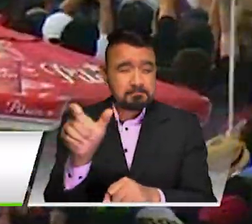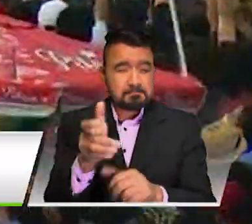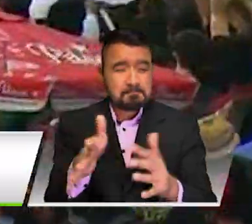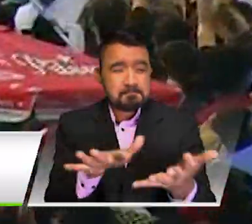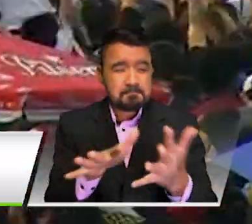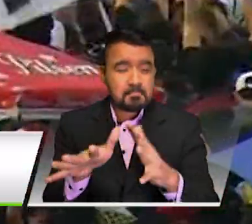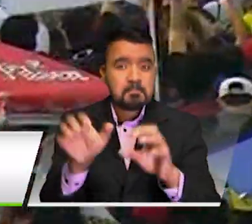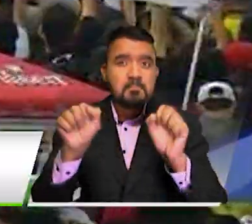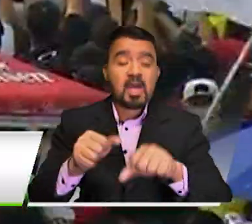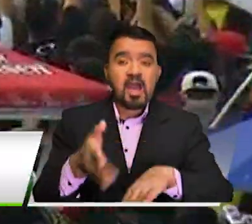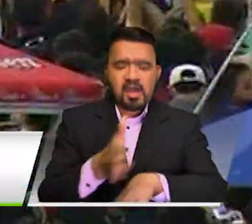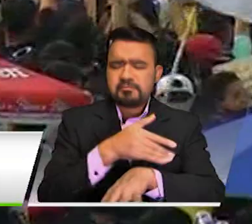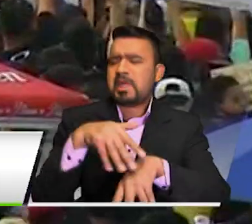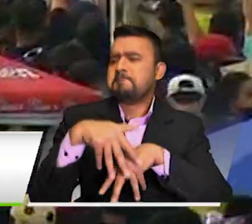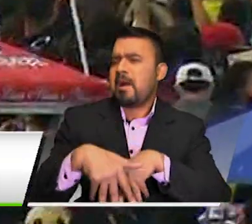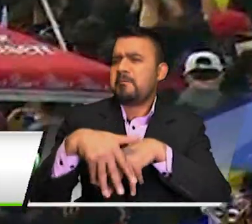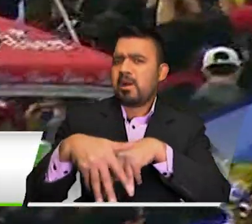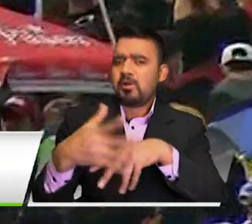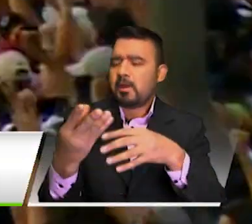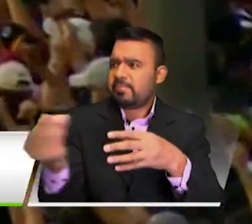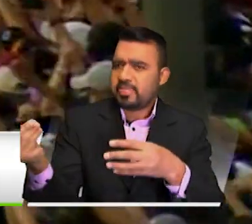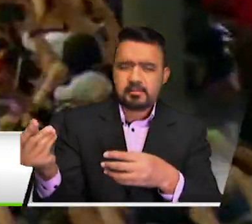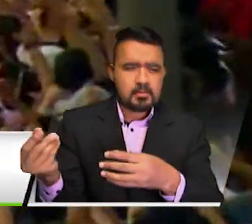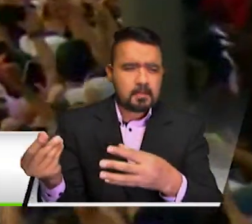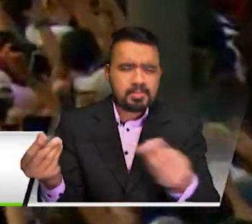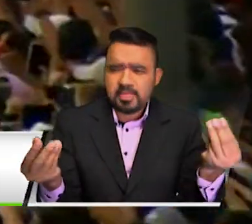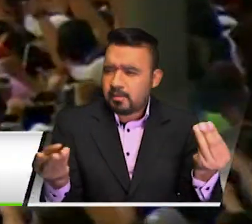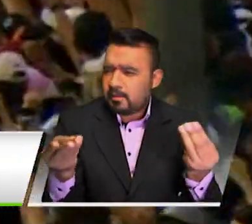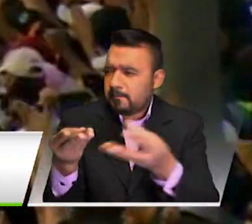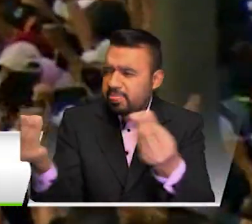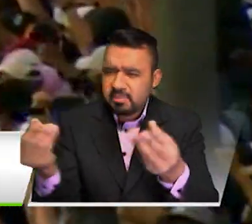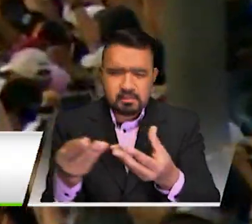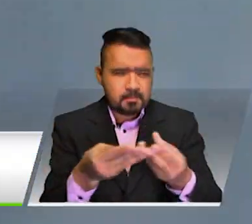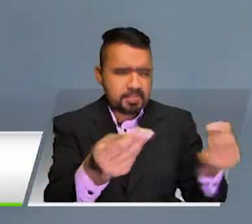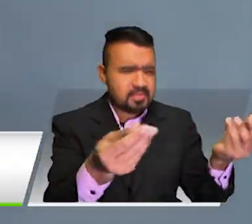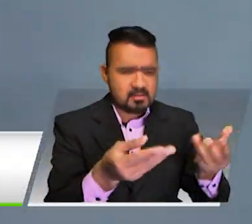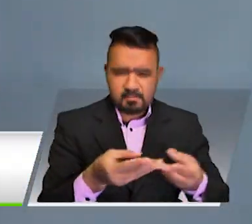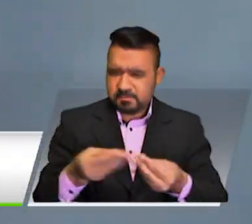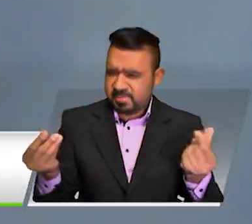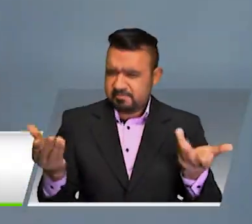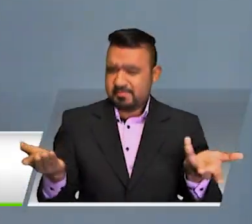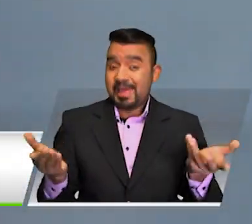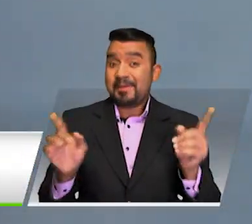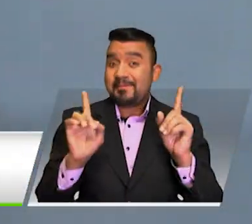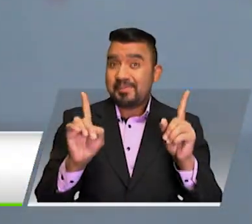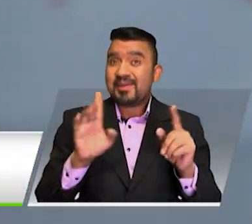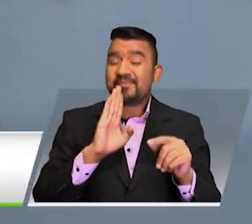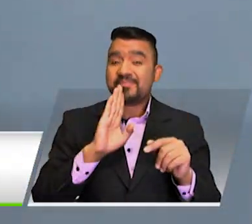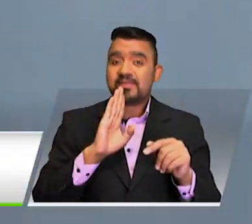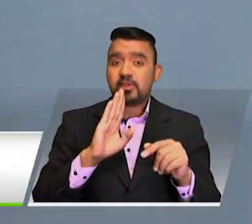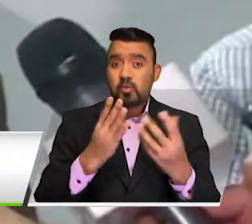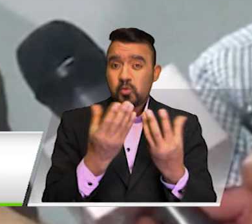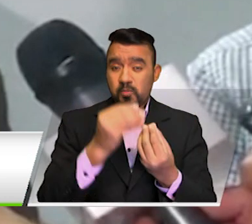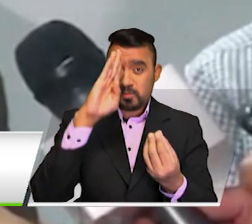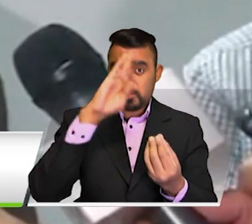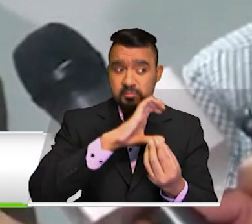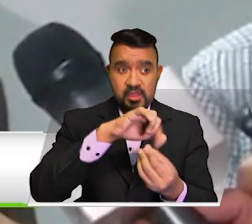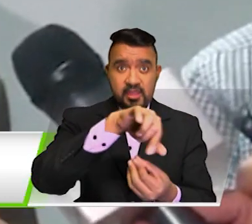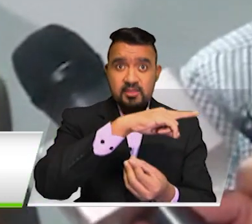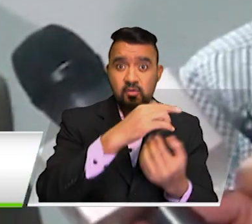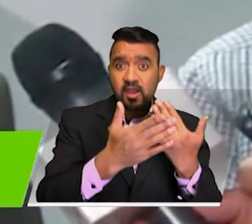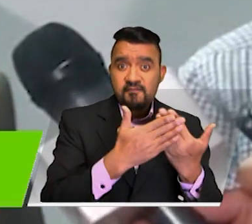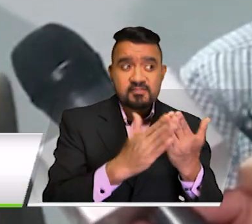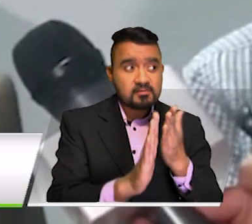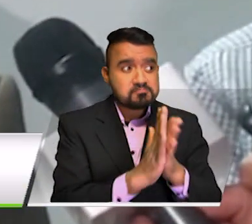su participación en las protestas. Sin embargo, las autoridades afirman que no han recibido denuncias por estos hechos. La noticia